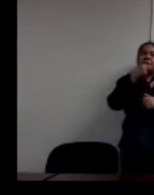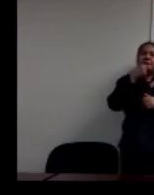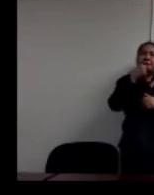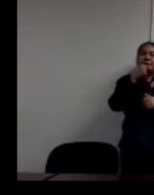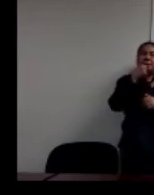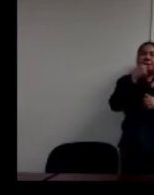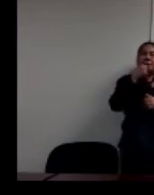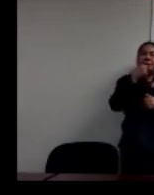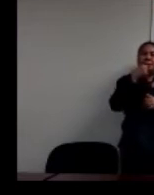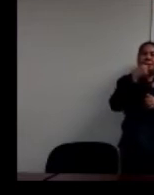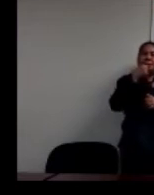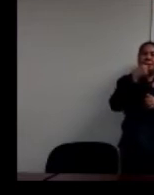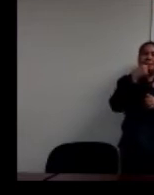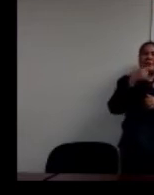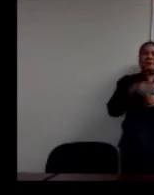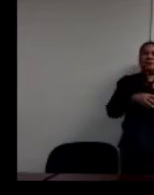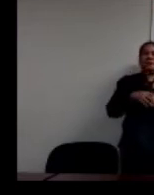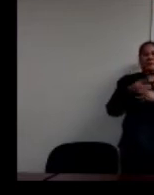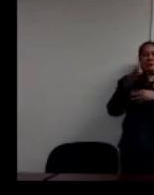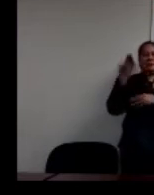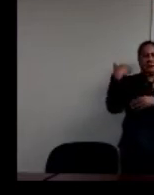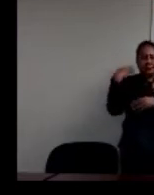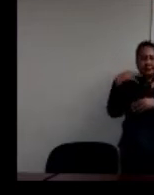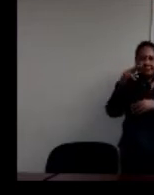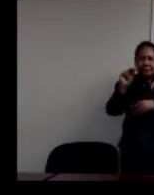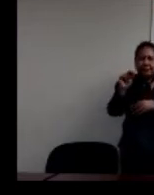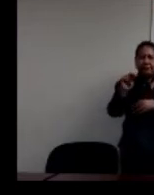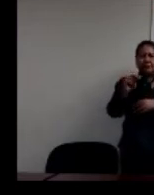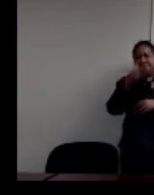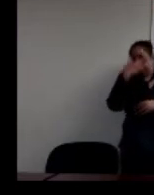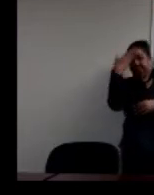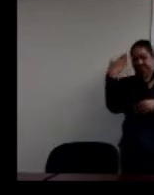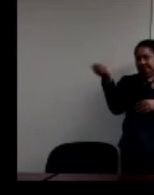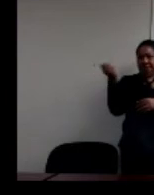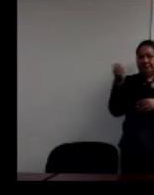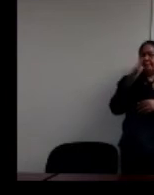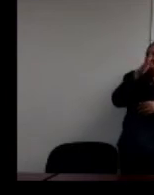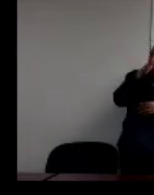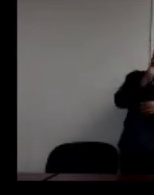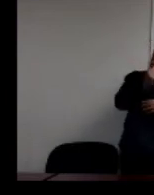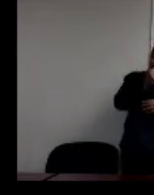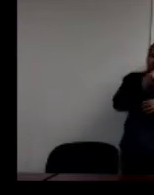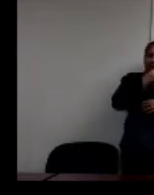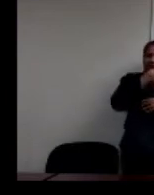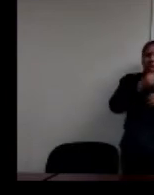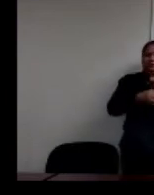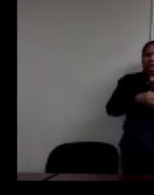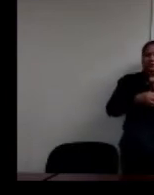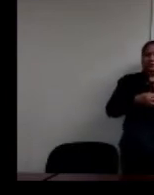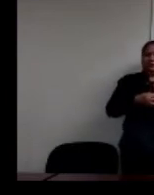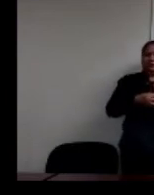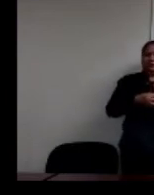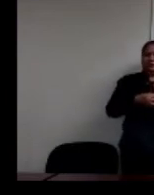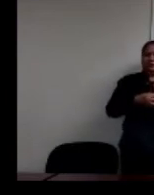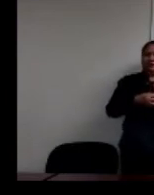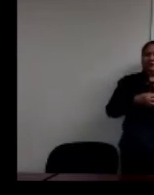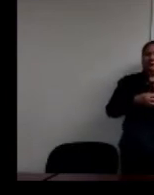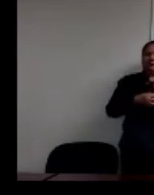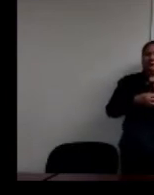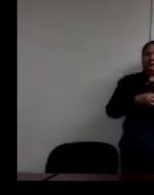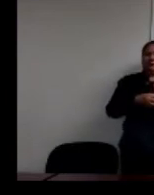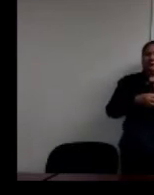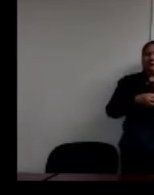que siempre casi antepone el no, o el no sé, o no puedo, entonces si no puedes,